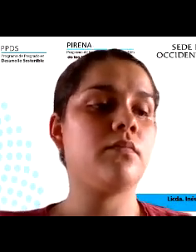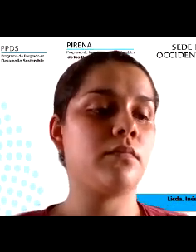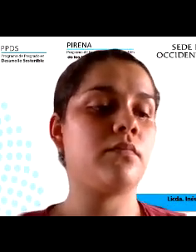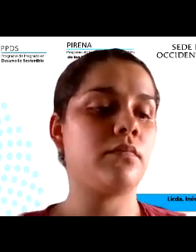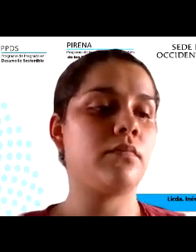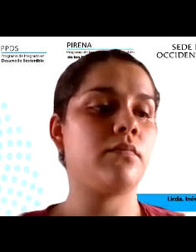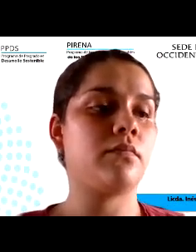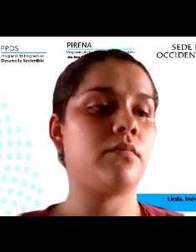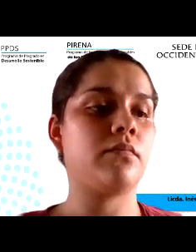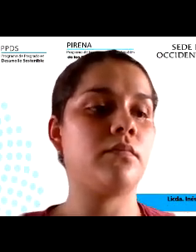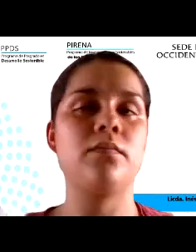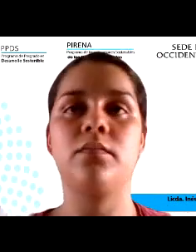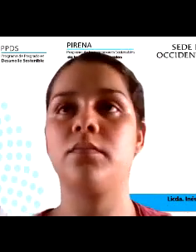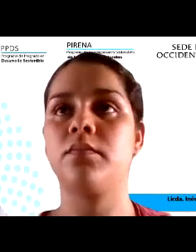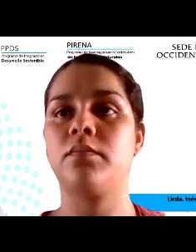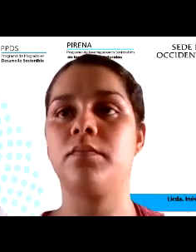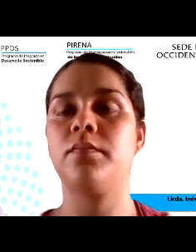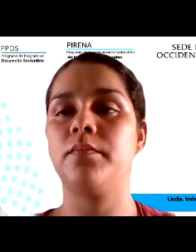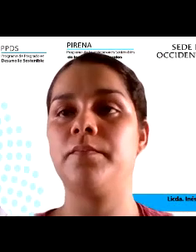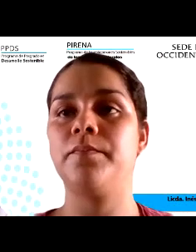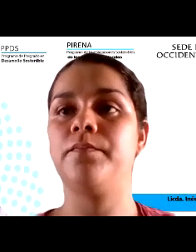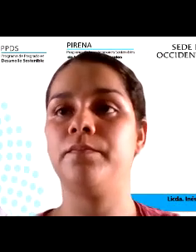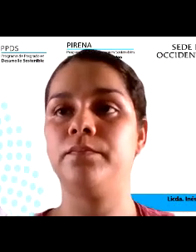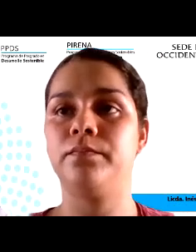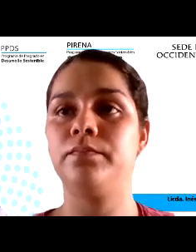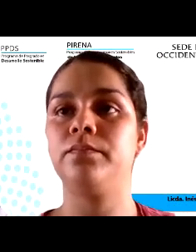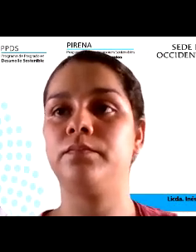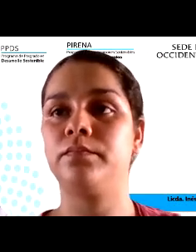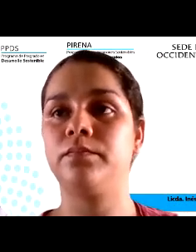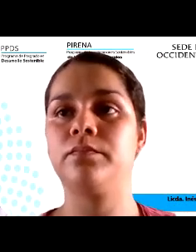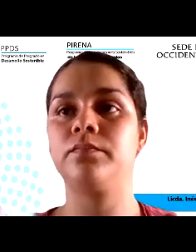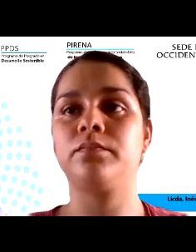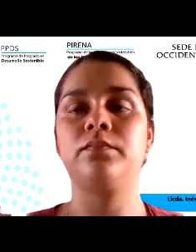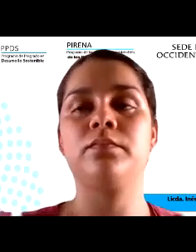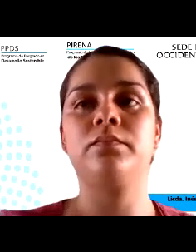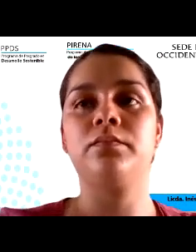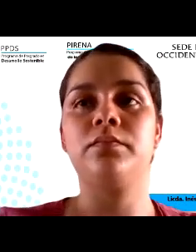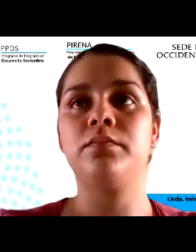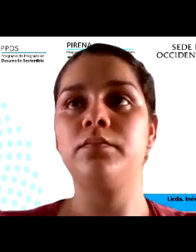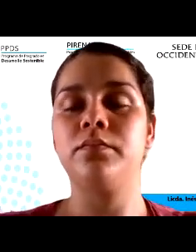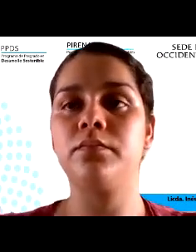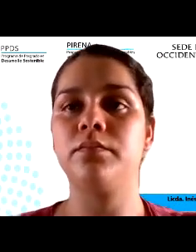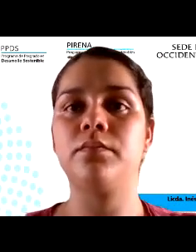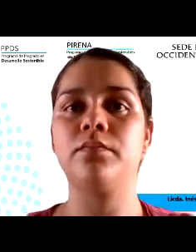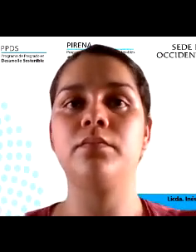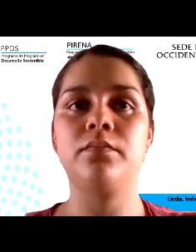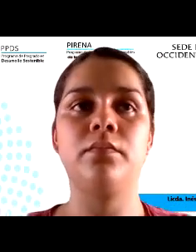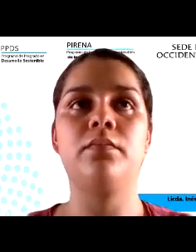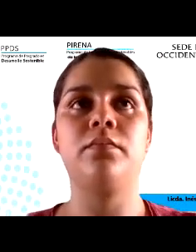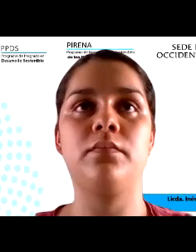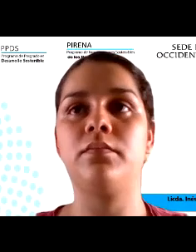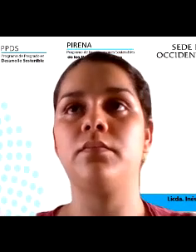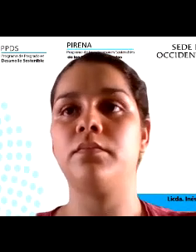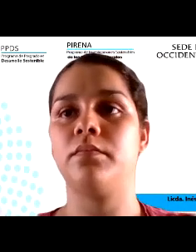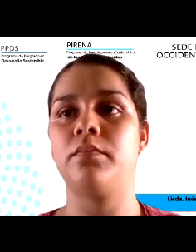A veces quiero hacer algo y por dónde empiezo, qué hago. Entonces el modelo me puede ir diciendo, empecemos por aquí, pero